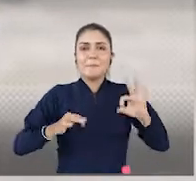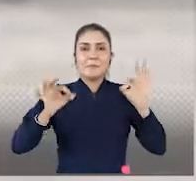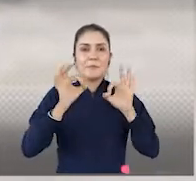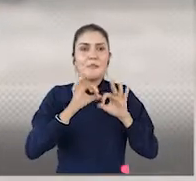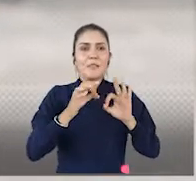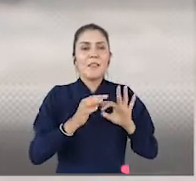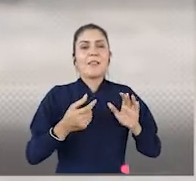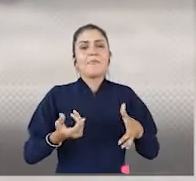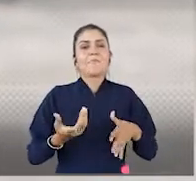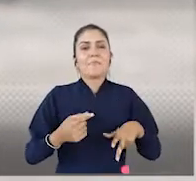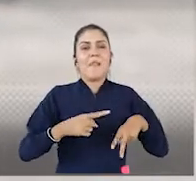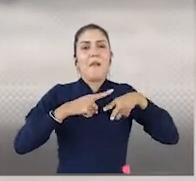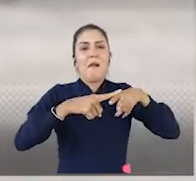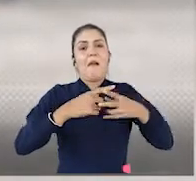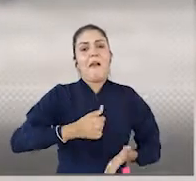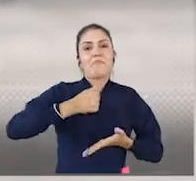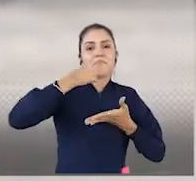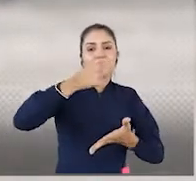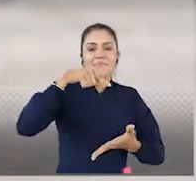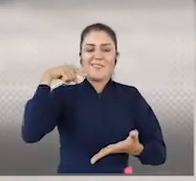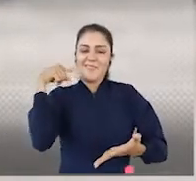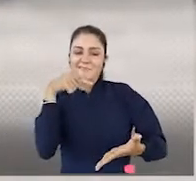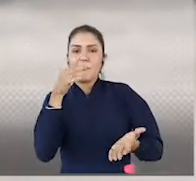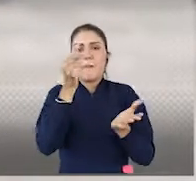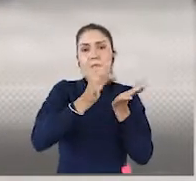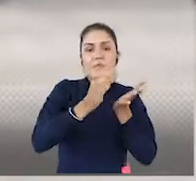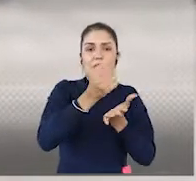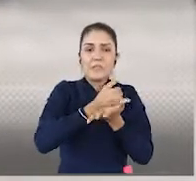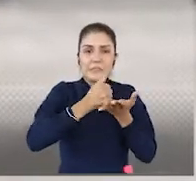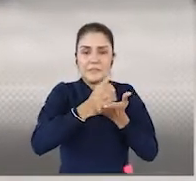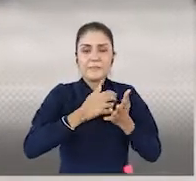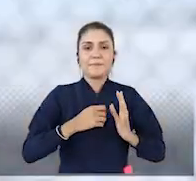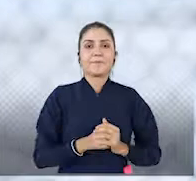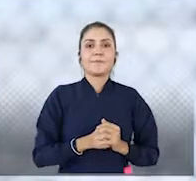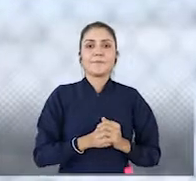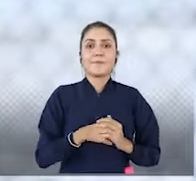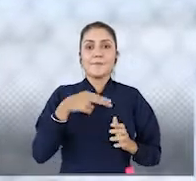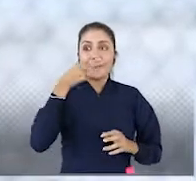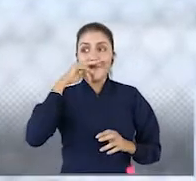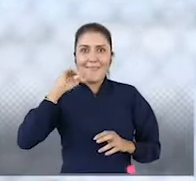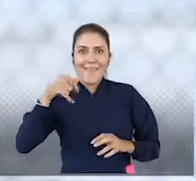participar a representar a mi municipio acacías